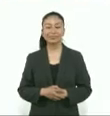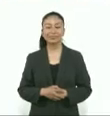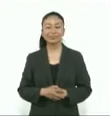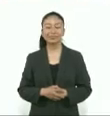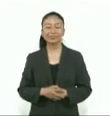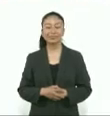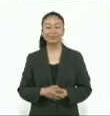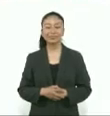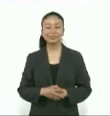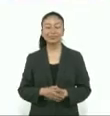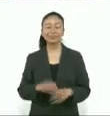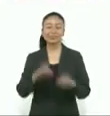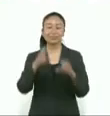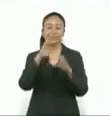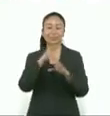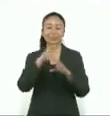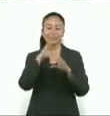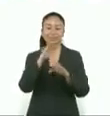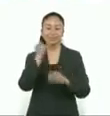macamototetatzin techmolcawi,